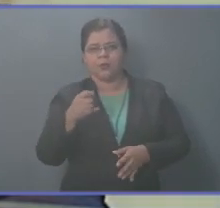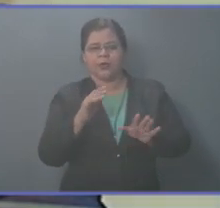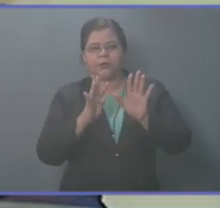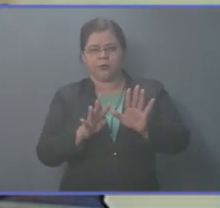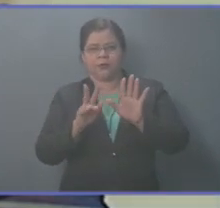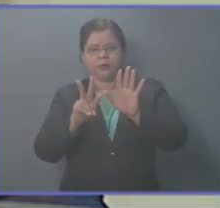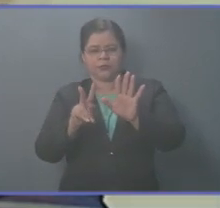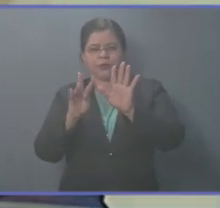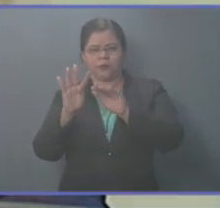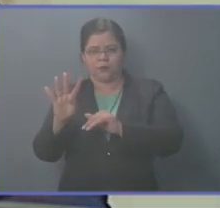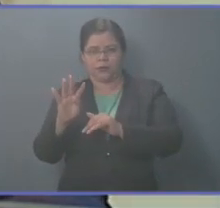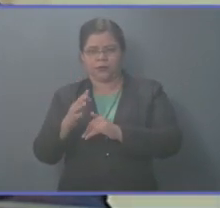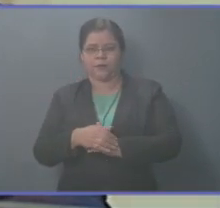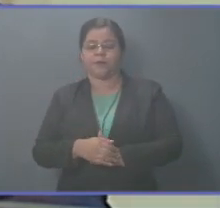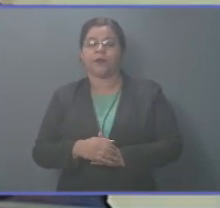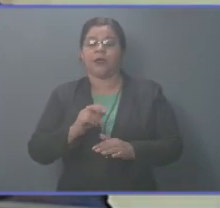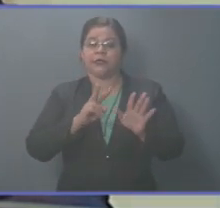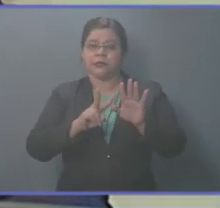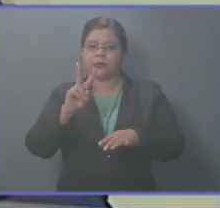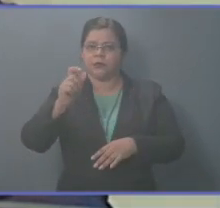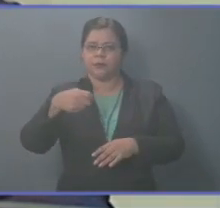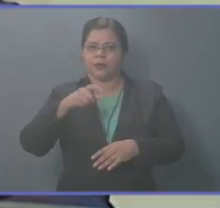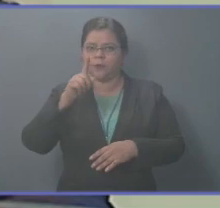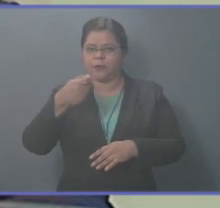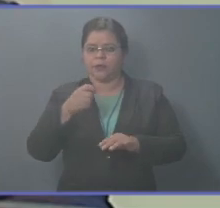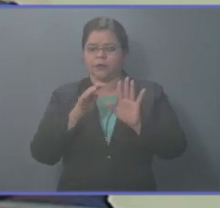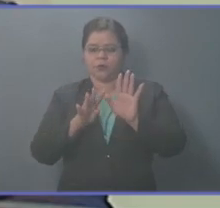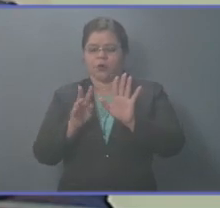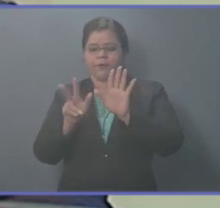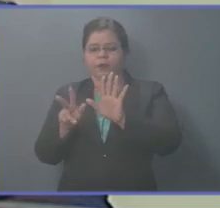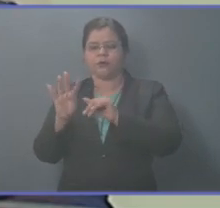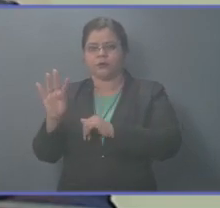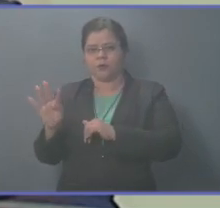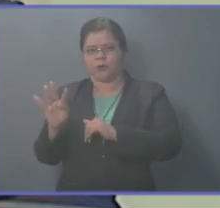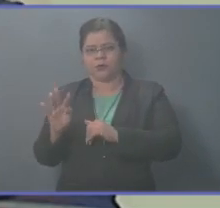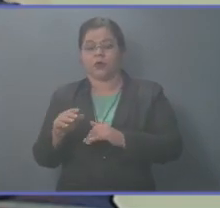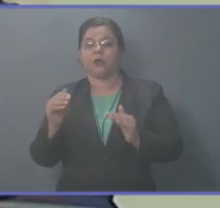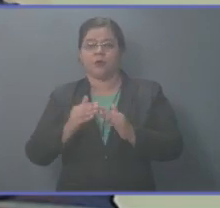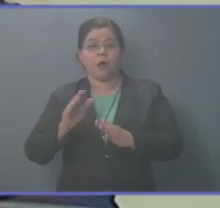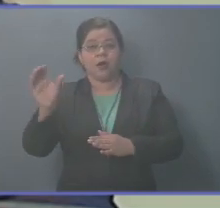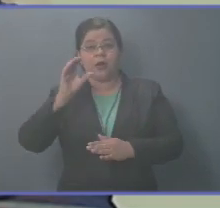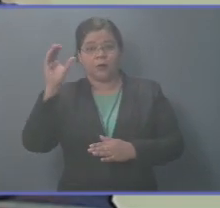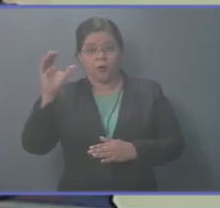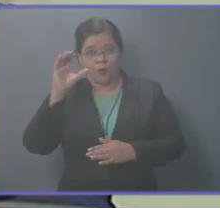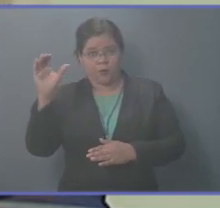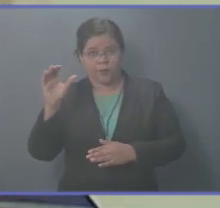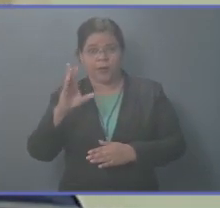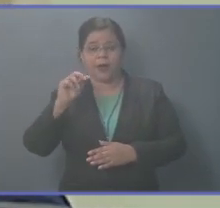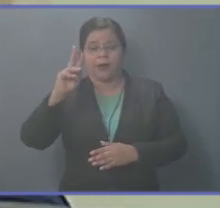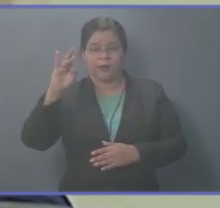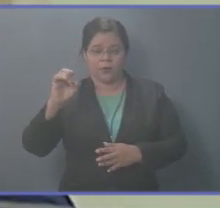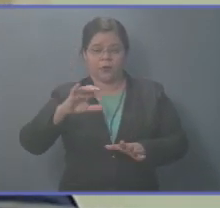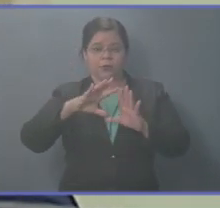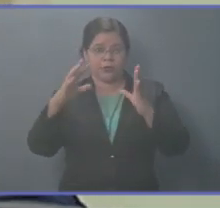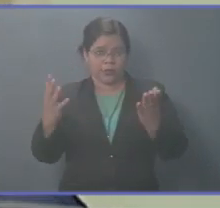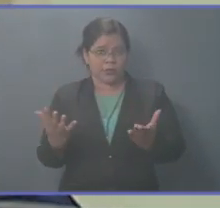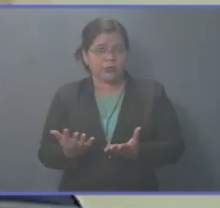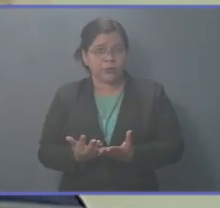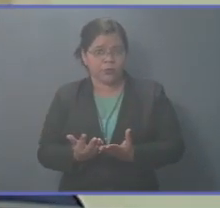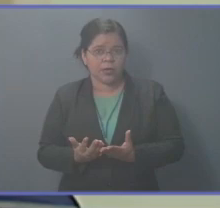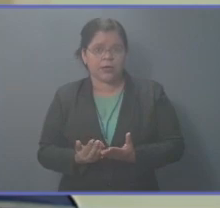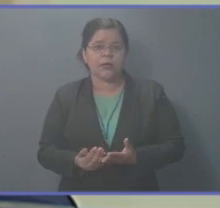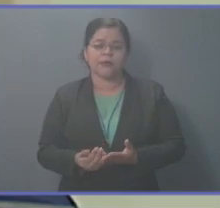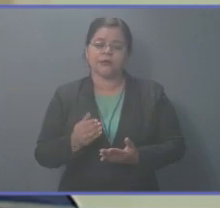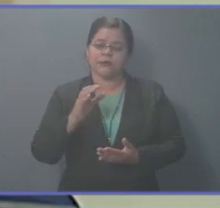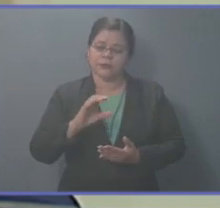1984, 72 aplica 1984 y Corte Constitucional de Colombia, sentencia 22 de febrero de 2017, se aplica